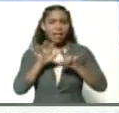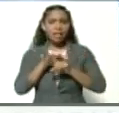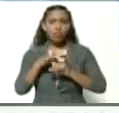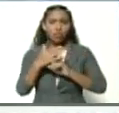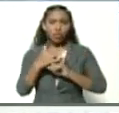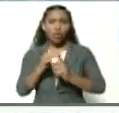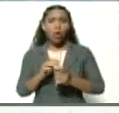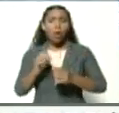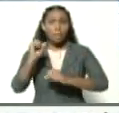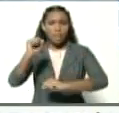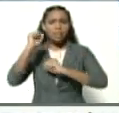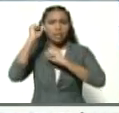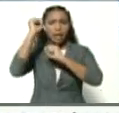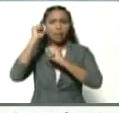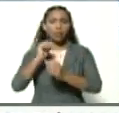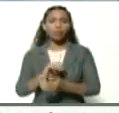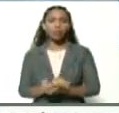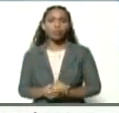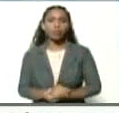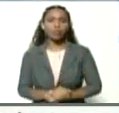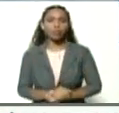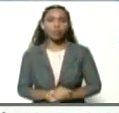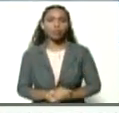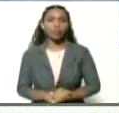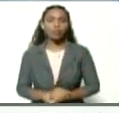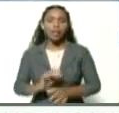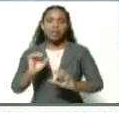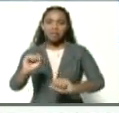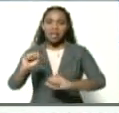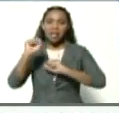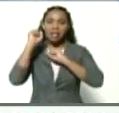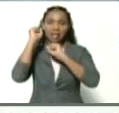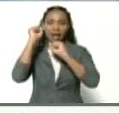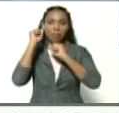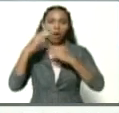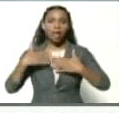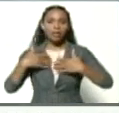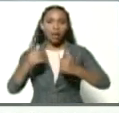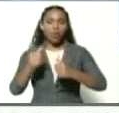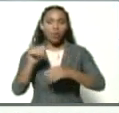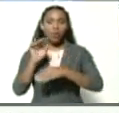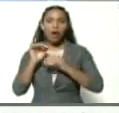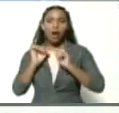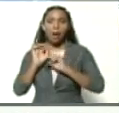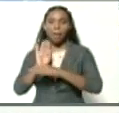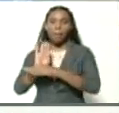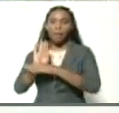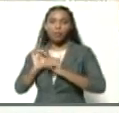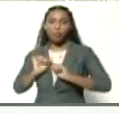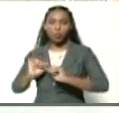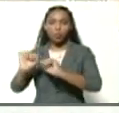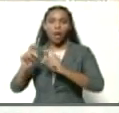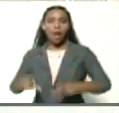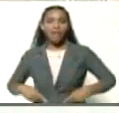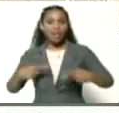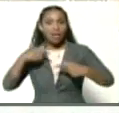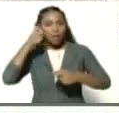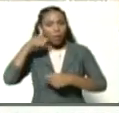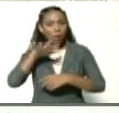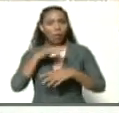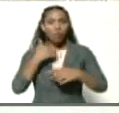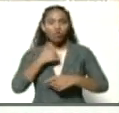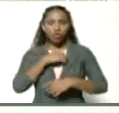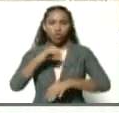situación. Venceremos. Venceremos por la salud, por la prevención, por la vida de nuestro pueblo.